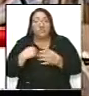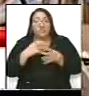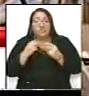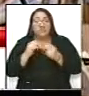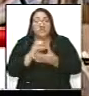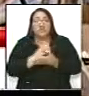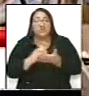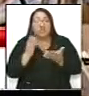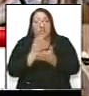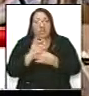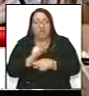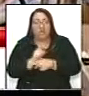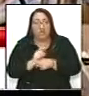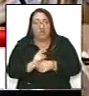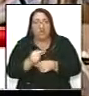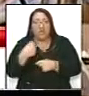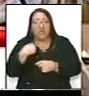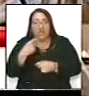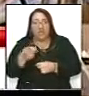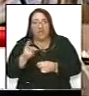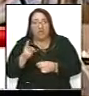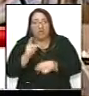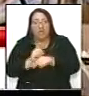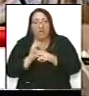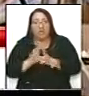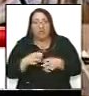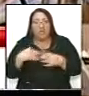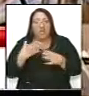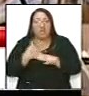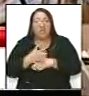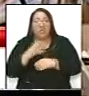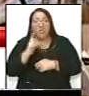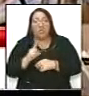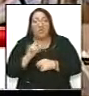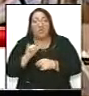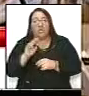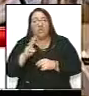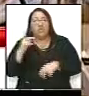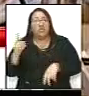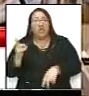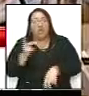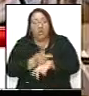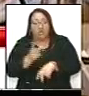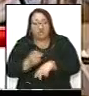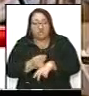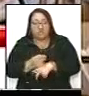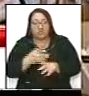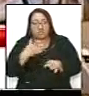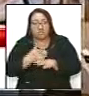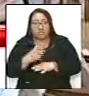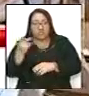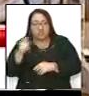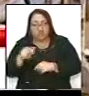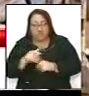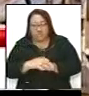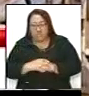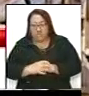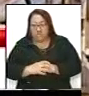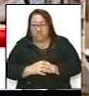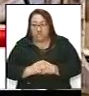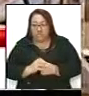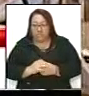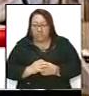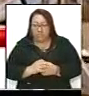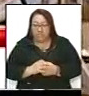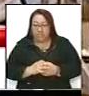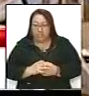centros educativos que tienen, cuyos alumnos tienen que recorrer 1-2 horas para asistir solamente al centro educativo.